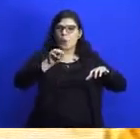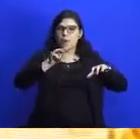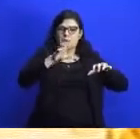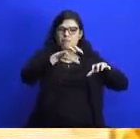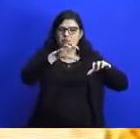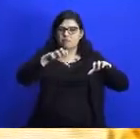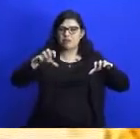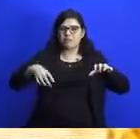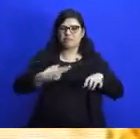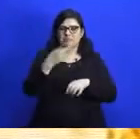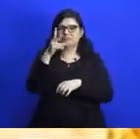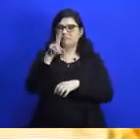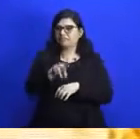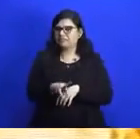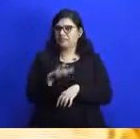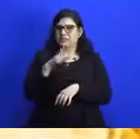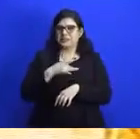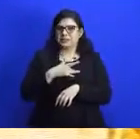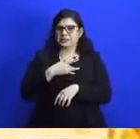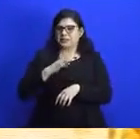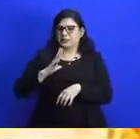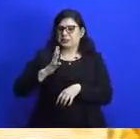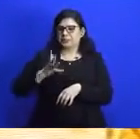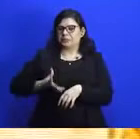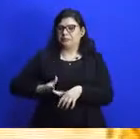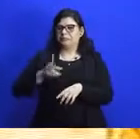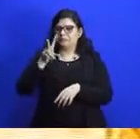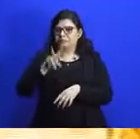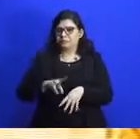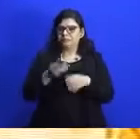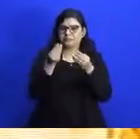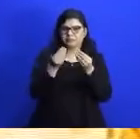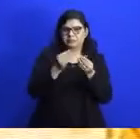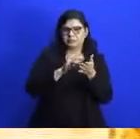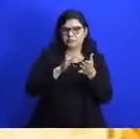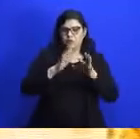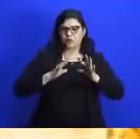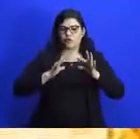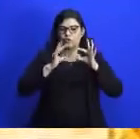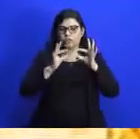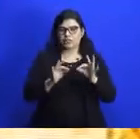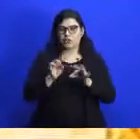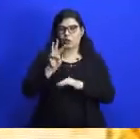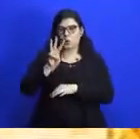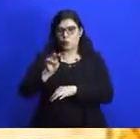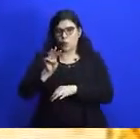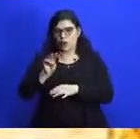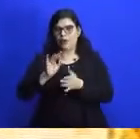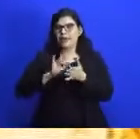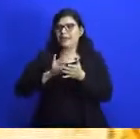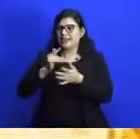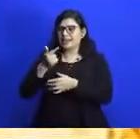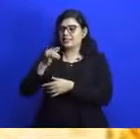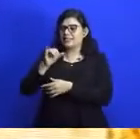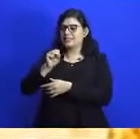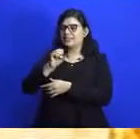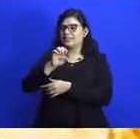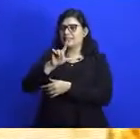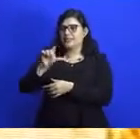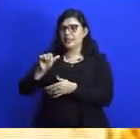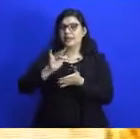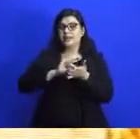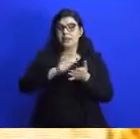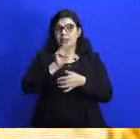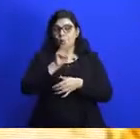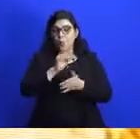muy, muy, muy, muy, muy orgullosos de esto. Y gracias Fundación Walmart, gracias Gisela, gracias Walmart